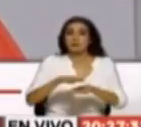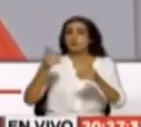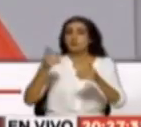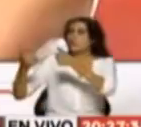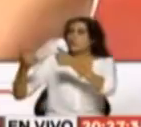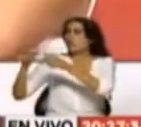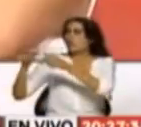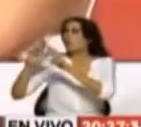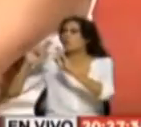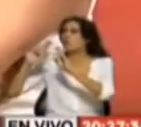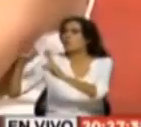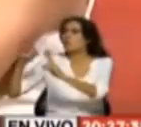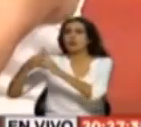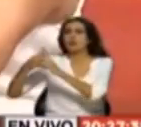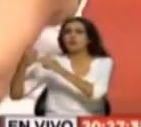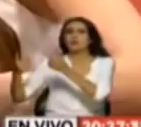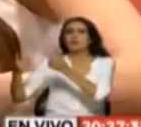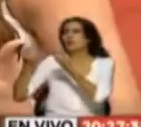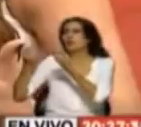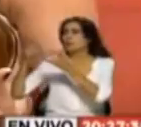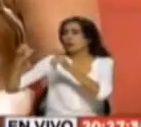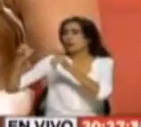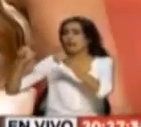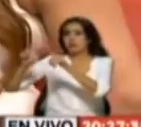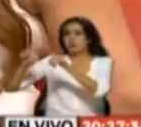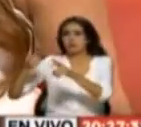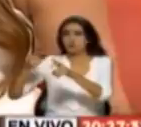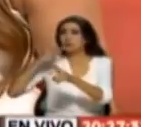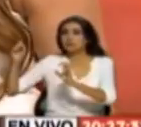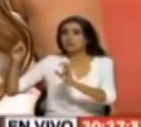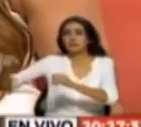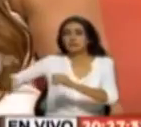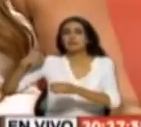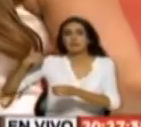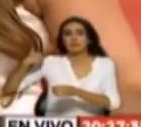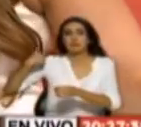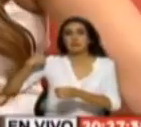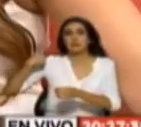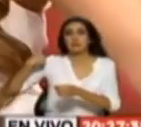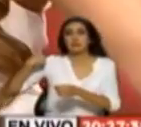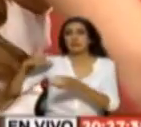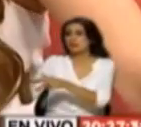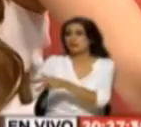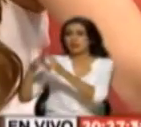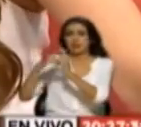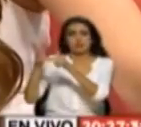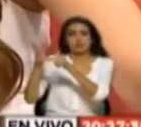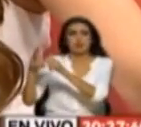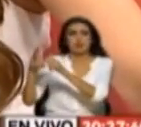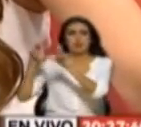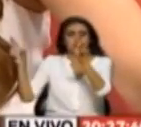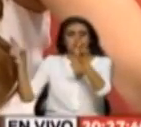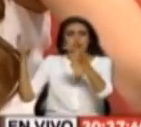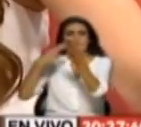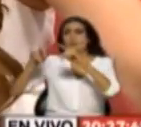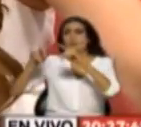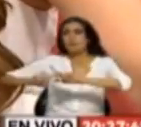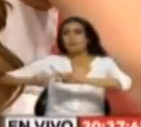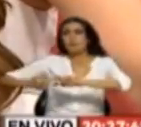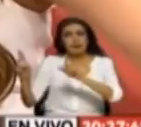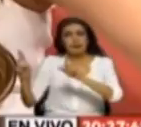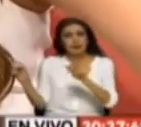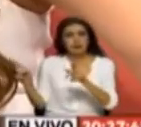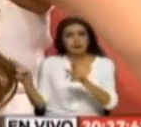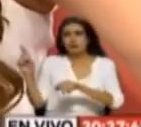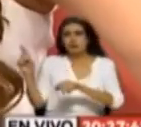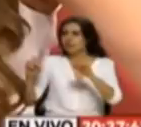beneficios especiales, específicos, porque muchos se quejan, por ejemplo, de que existen estos créditos para los emprendedores, para los microempresarios, sin